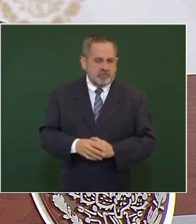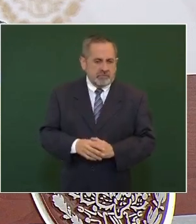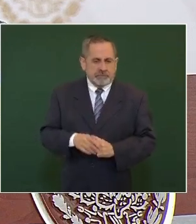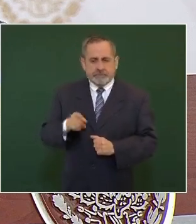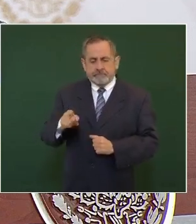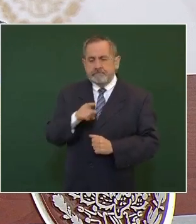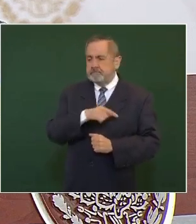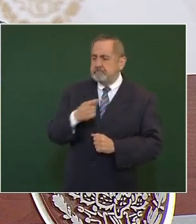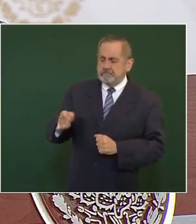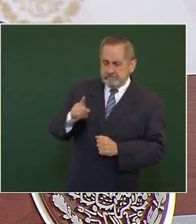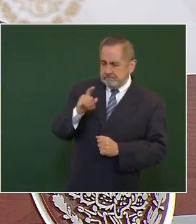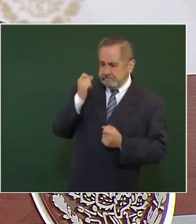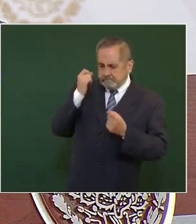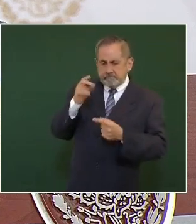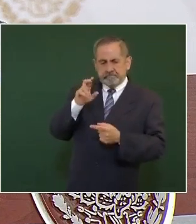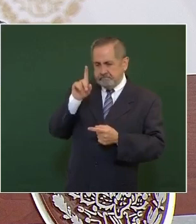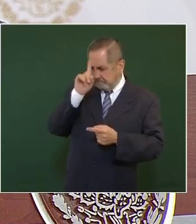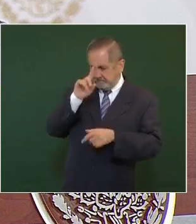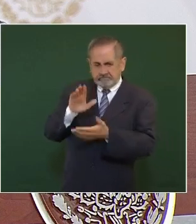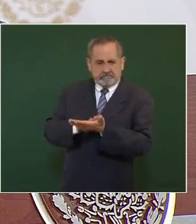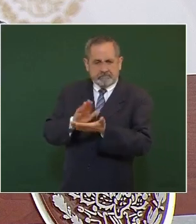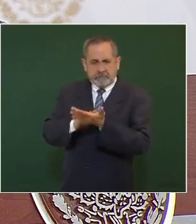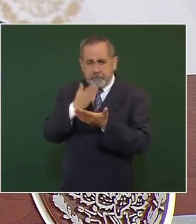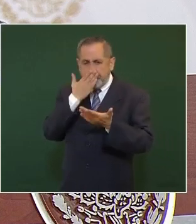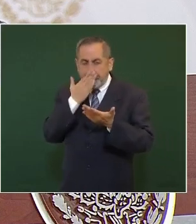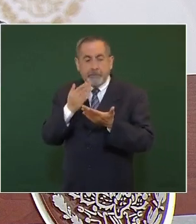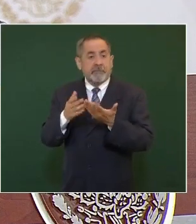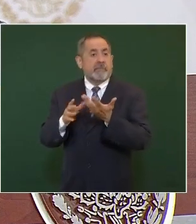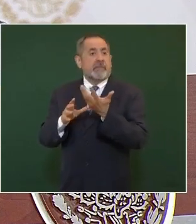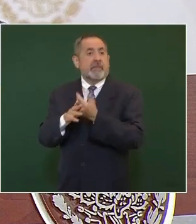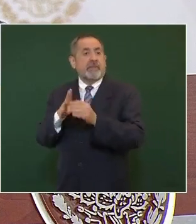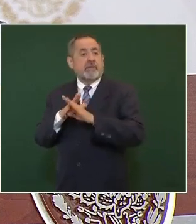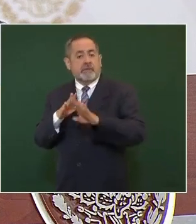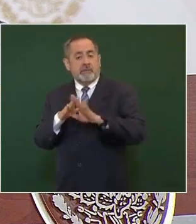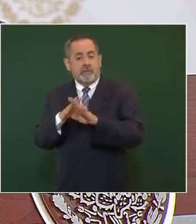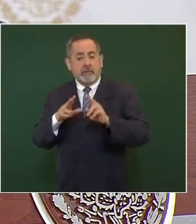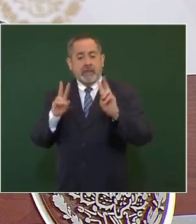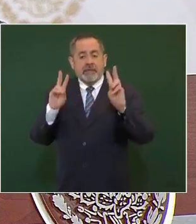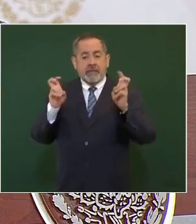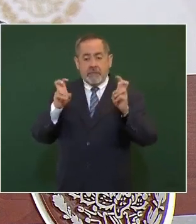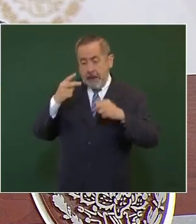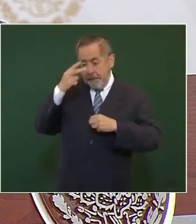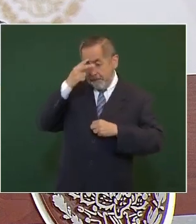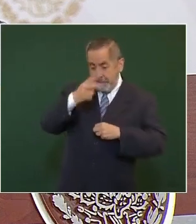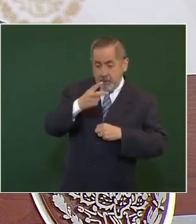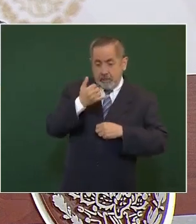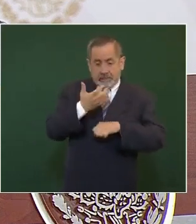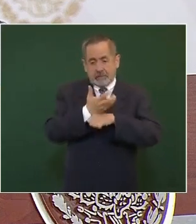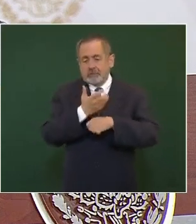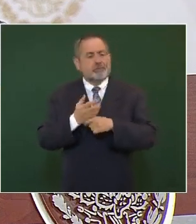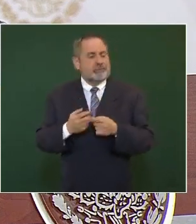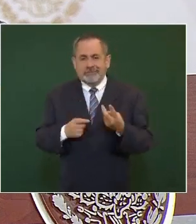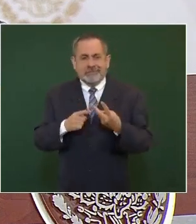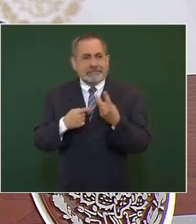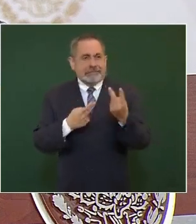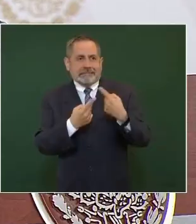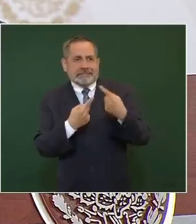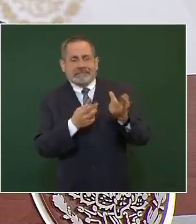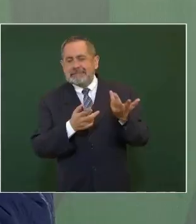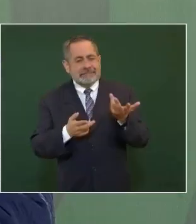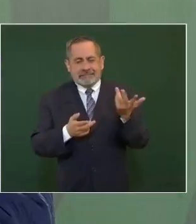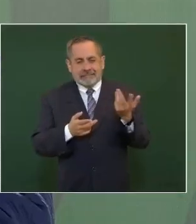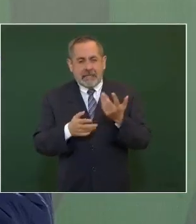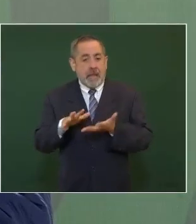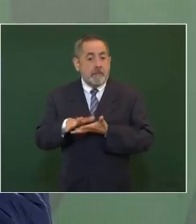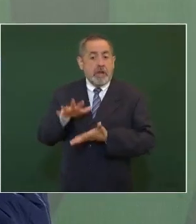se reconoció, por segundo, se reconoció que el fenómeno migratorio no es un tema entre México y Estados Unidos exclusivamente, porque